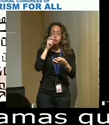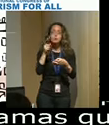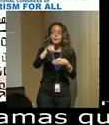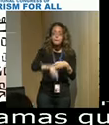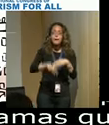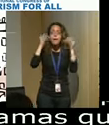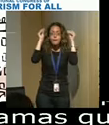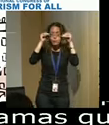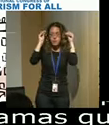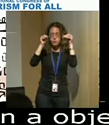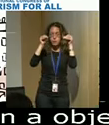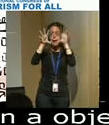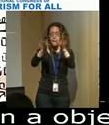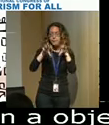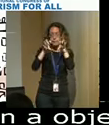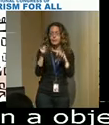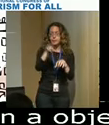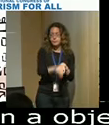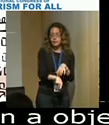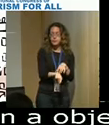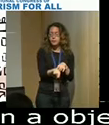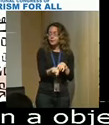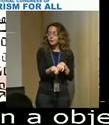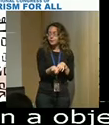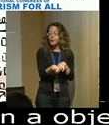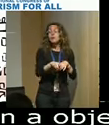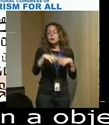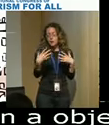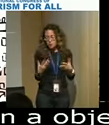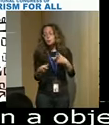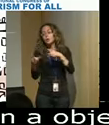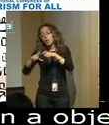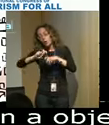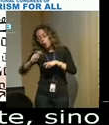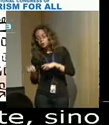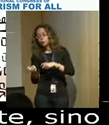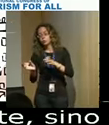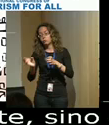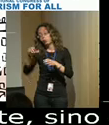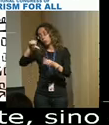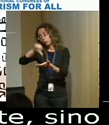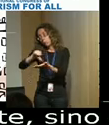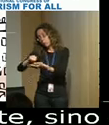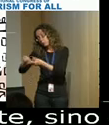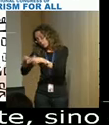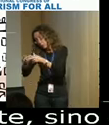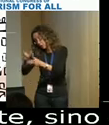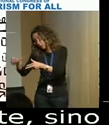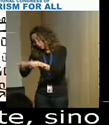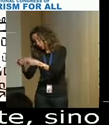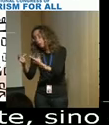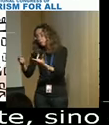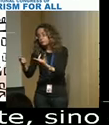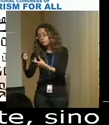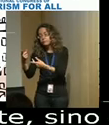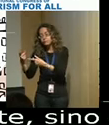aprendizaje, que eso tampoco ocurre con otra parte, con otros colectivos, vamos, con otros ciudadanos. También, bueno, ahí